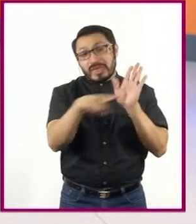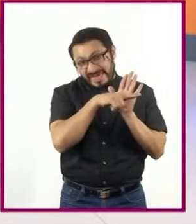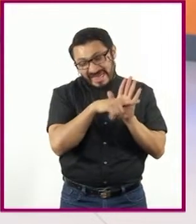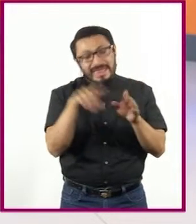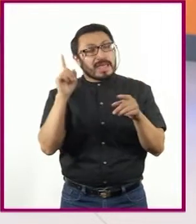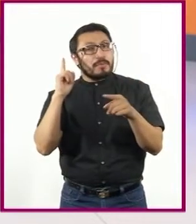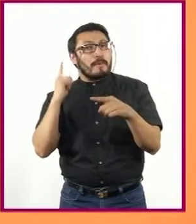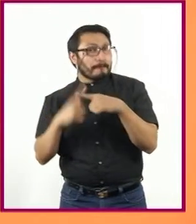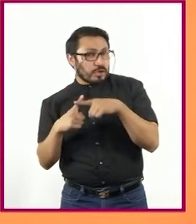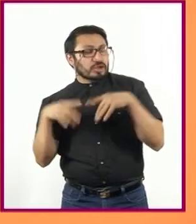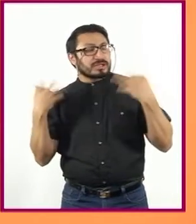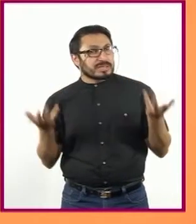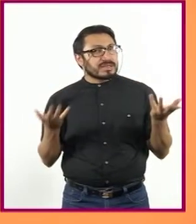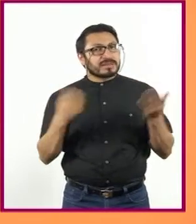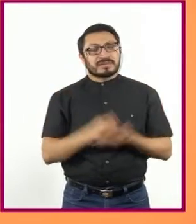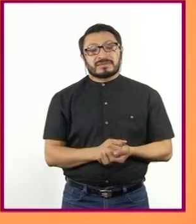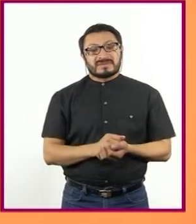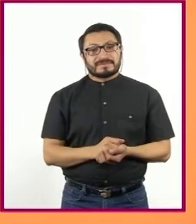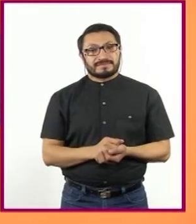positivos?